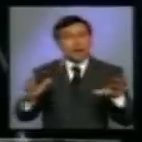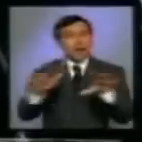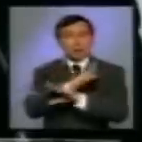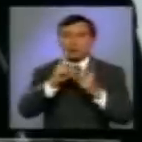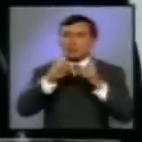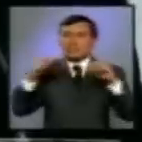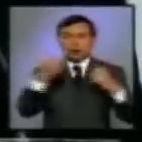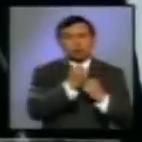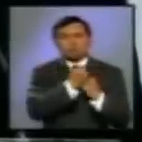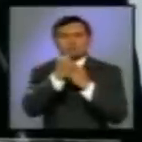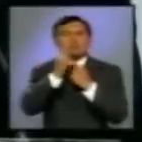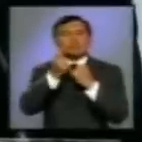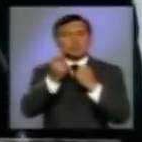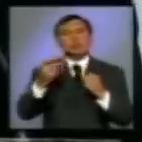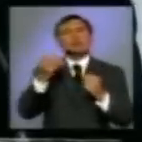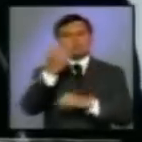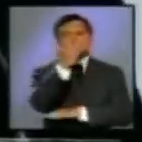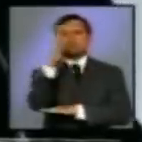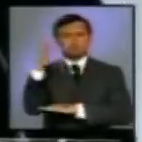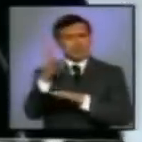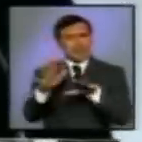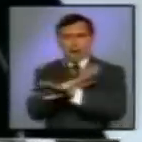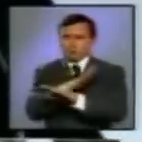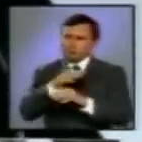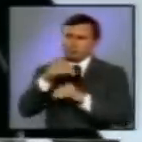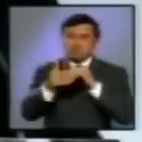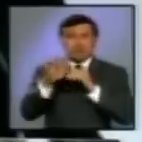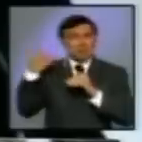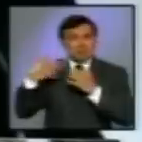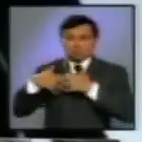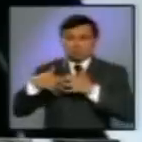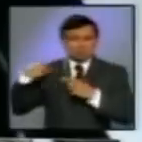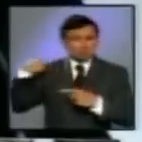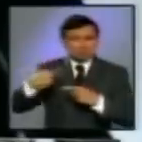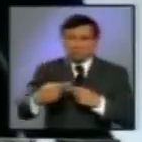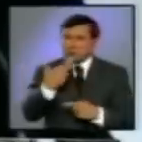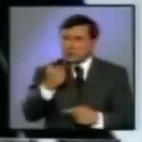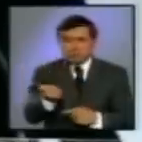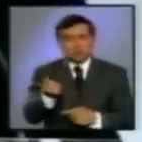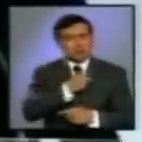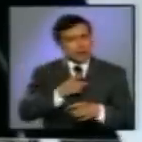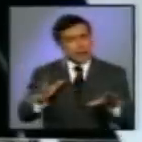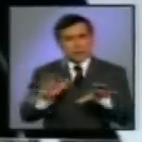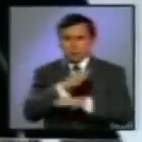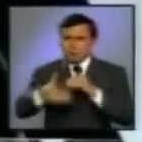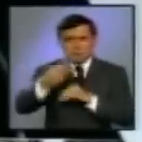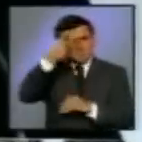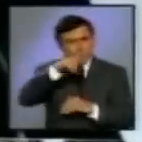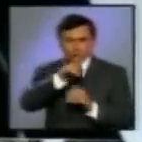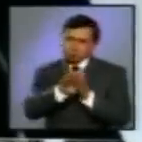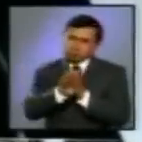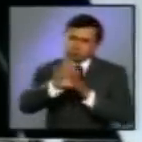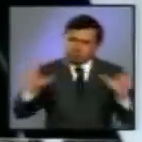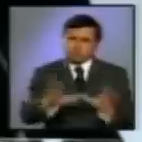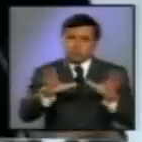ha funcionado. Vamos a impulsar el crecimiento de México, vamos a crecer a tasas del